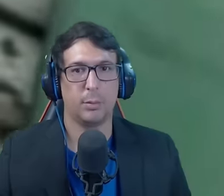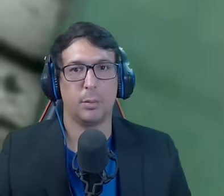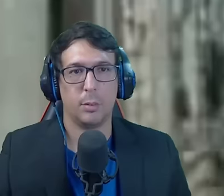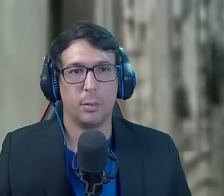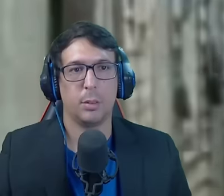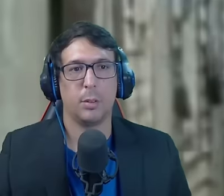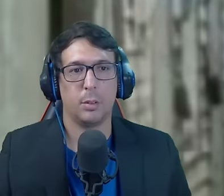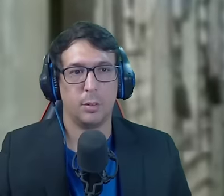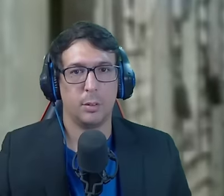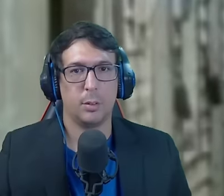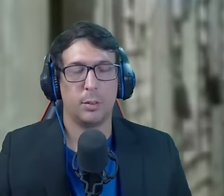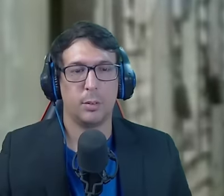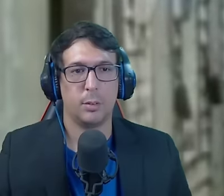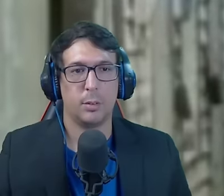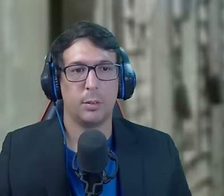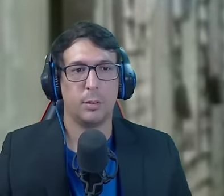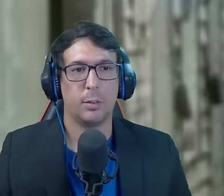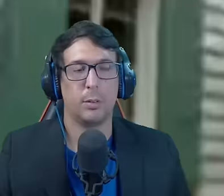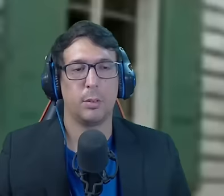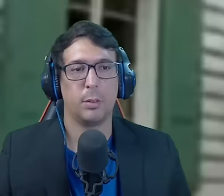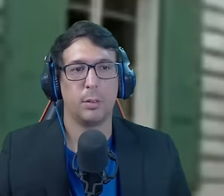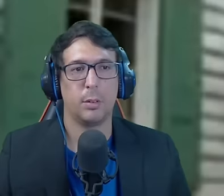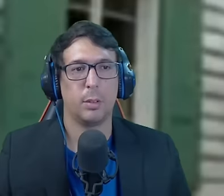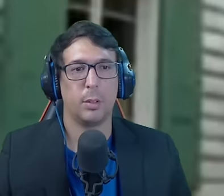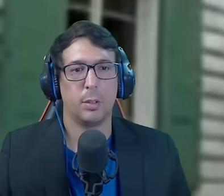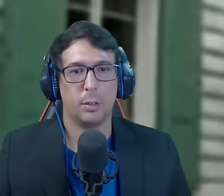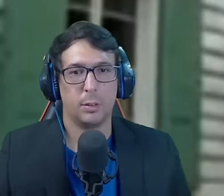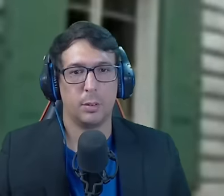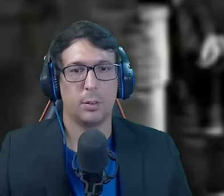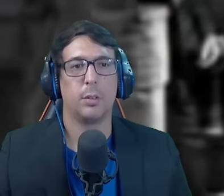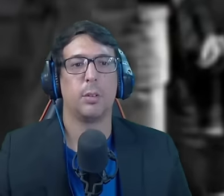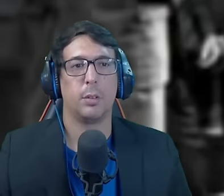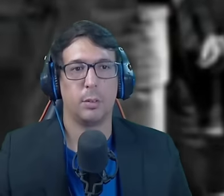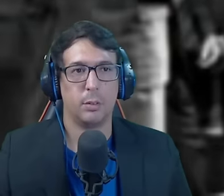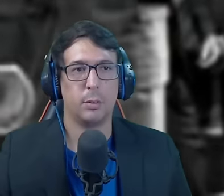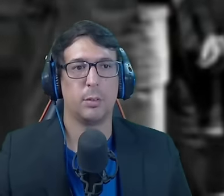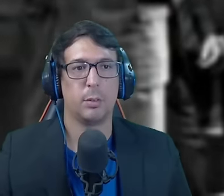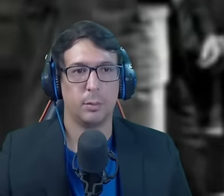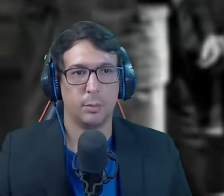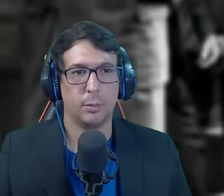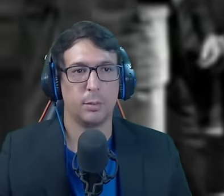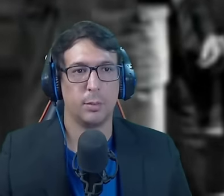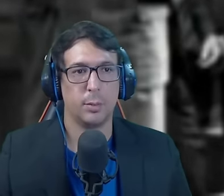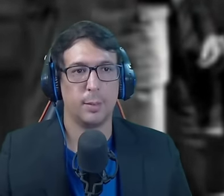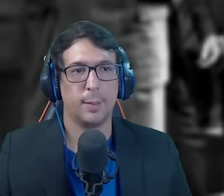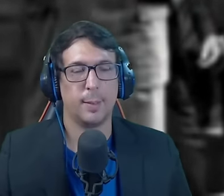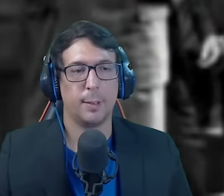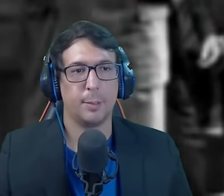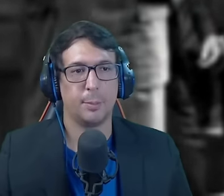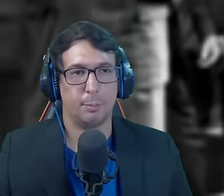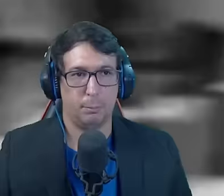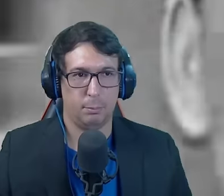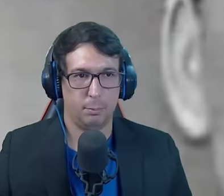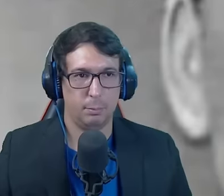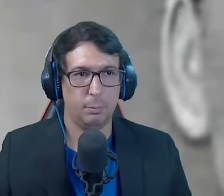en Contulmo, el asentamiento colono más grande de la región del Biobío. Durante el siglo XIX y principios del siglo XX